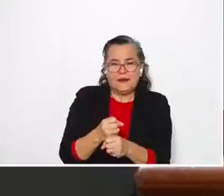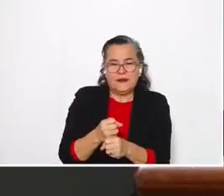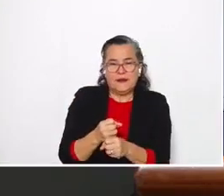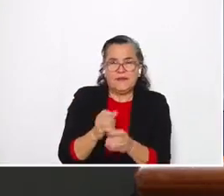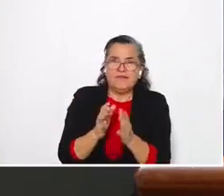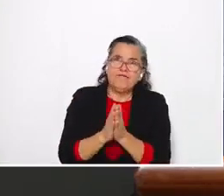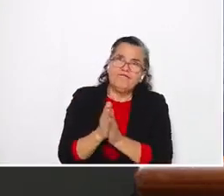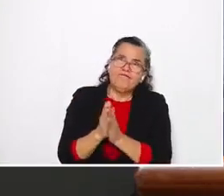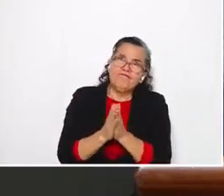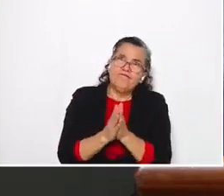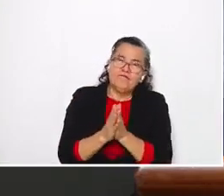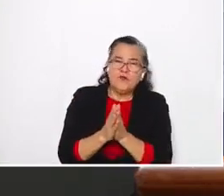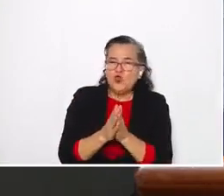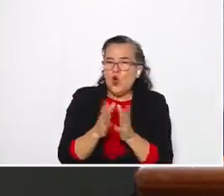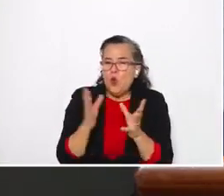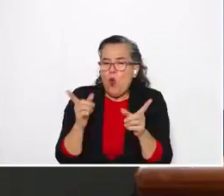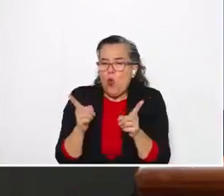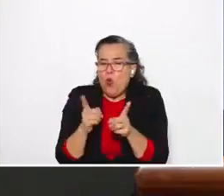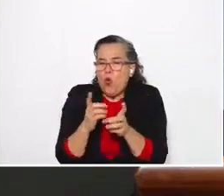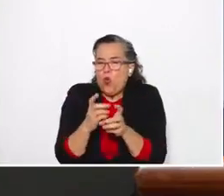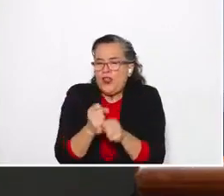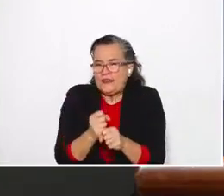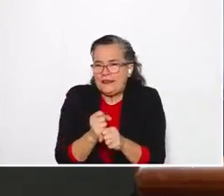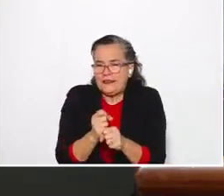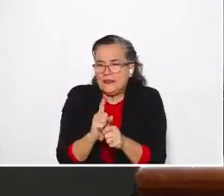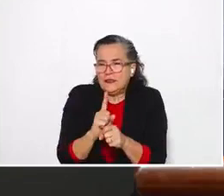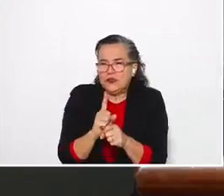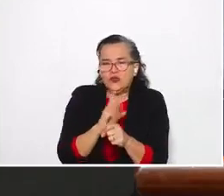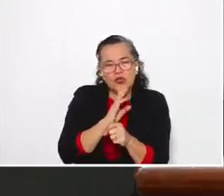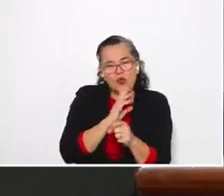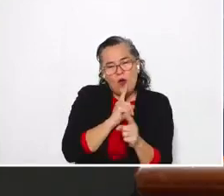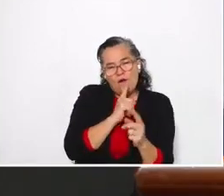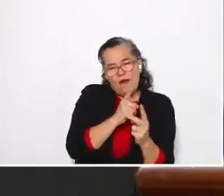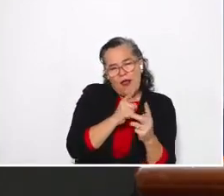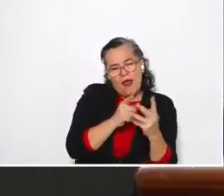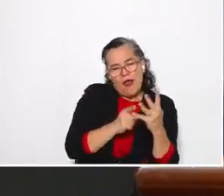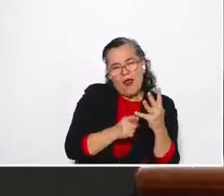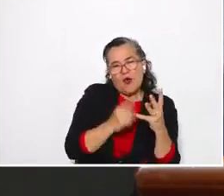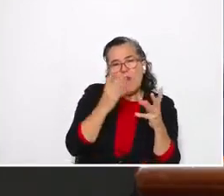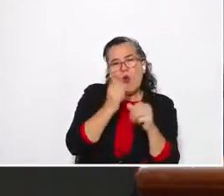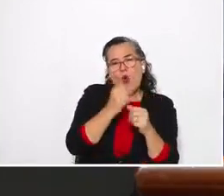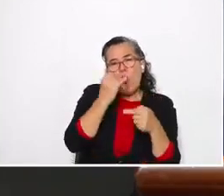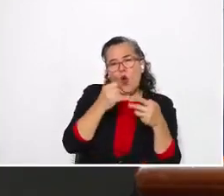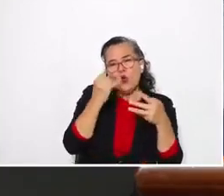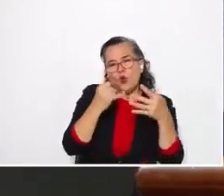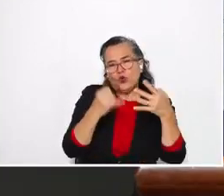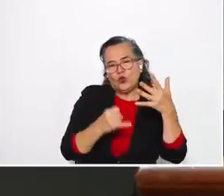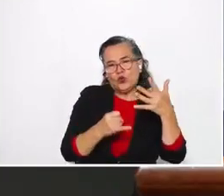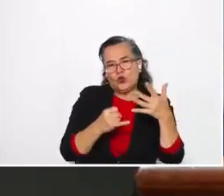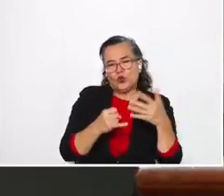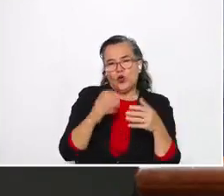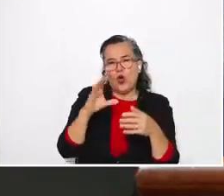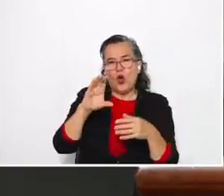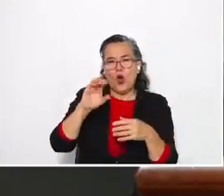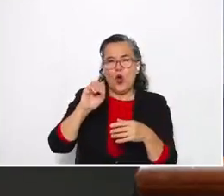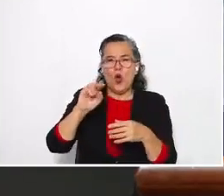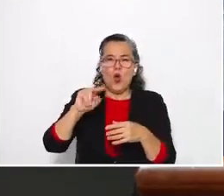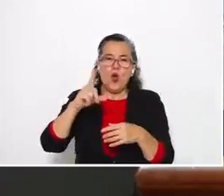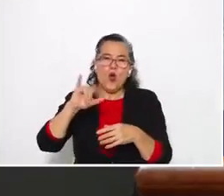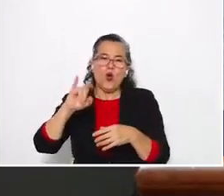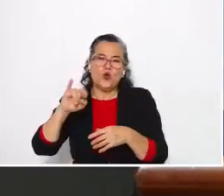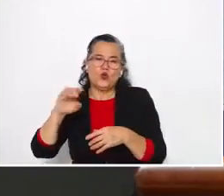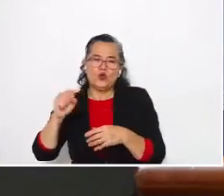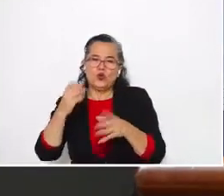más que una síntesis, yo quisiera referirme a algunas conclusiones que he hecho